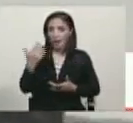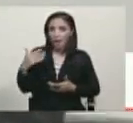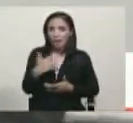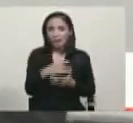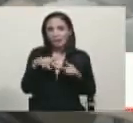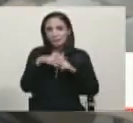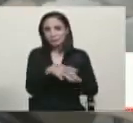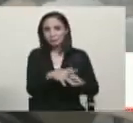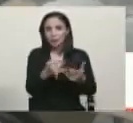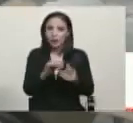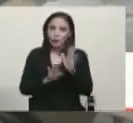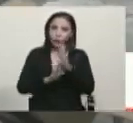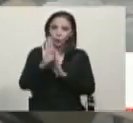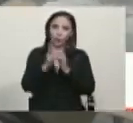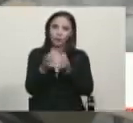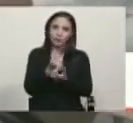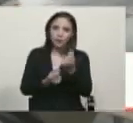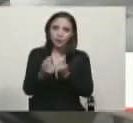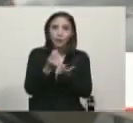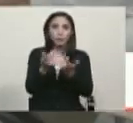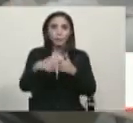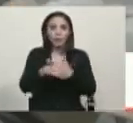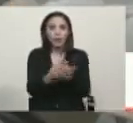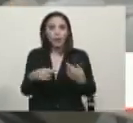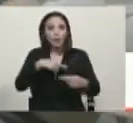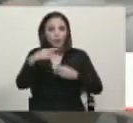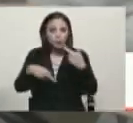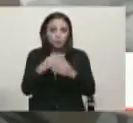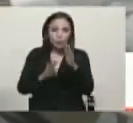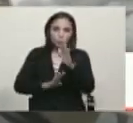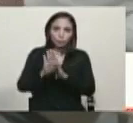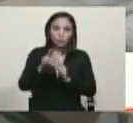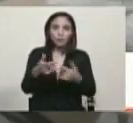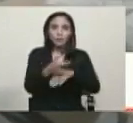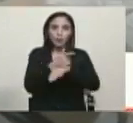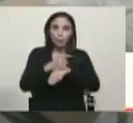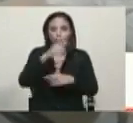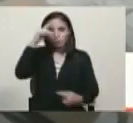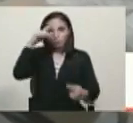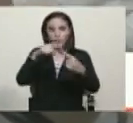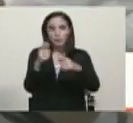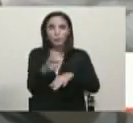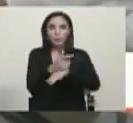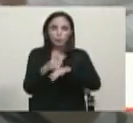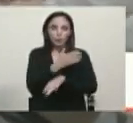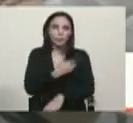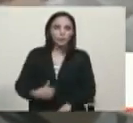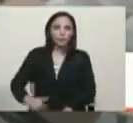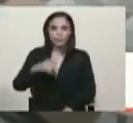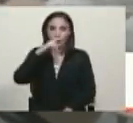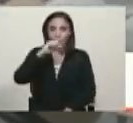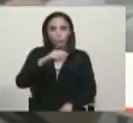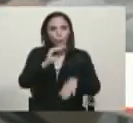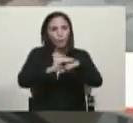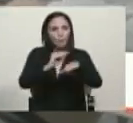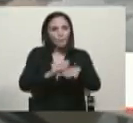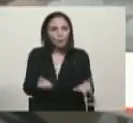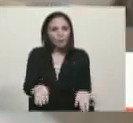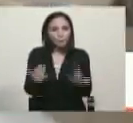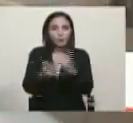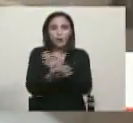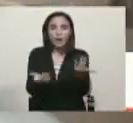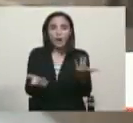la Revolución Bolivariana como parte del compromiso del gobierno de eficiencia en la calle. Ha llamado el jefe de Estado venezolano a la